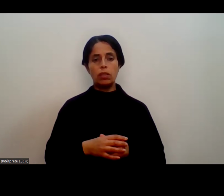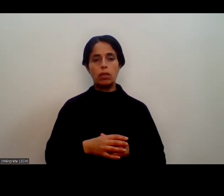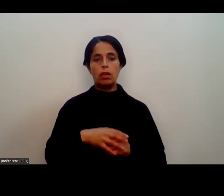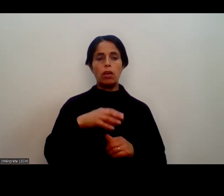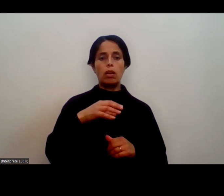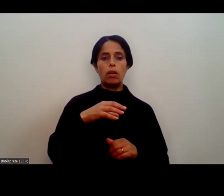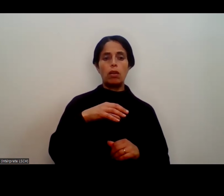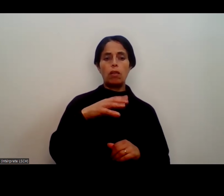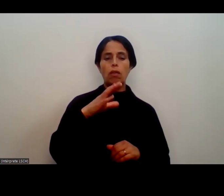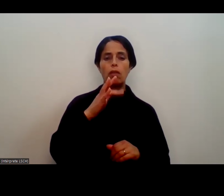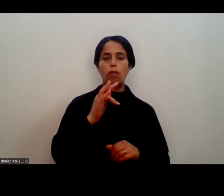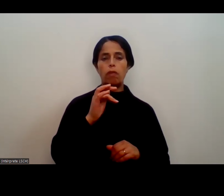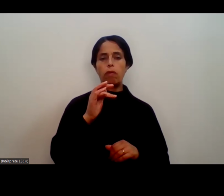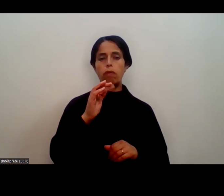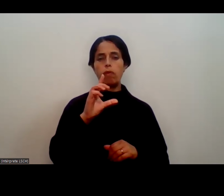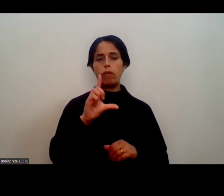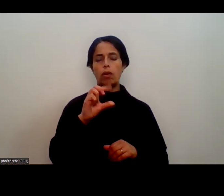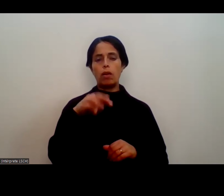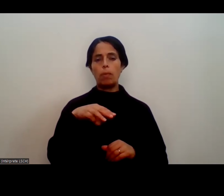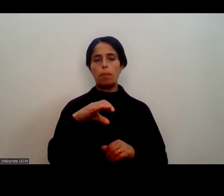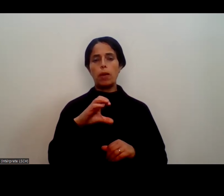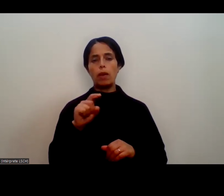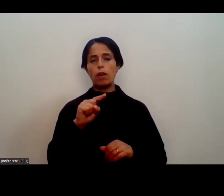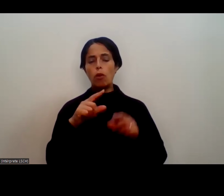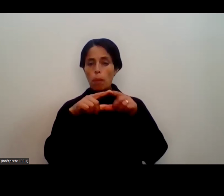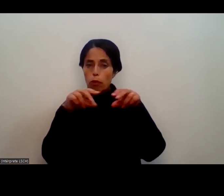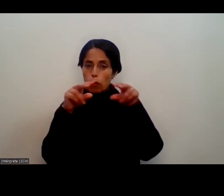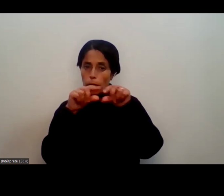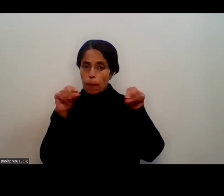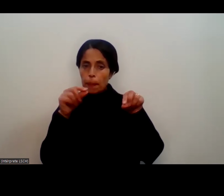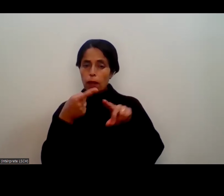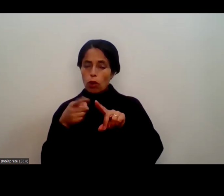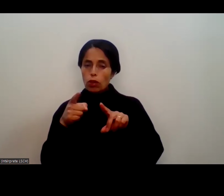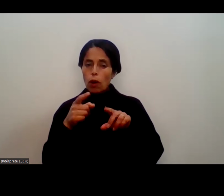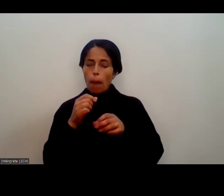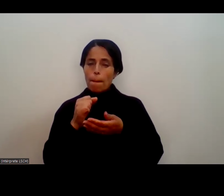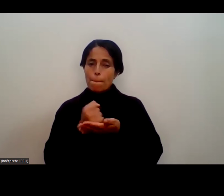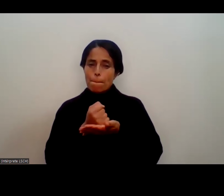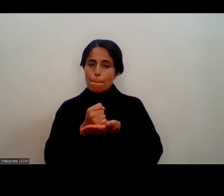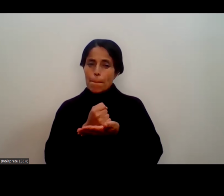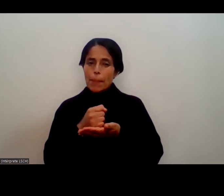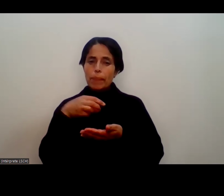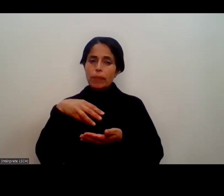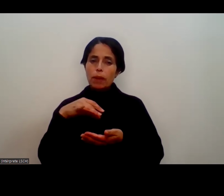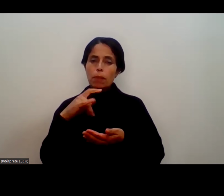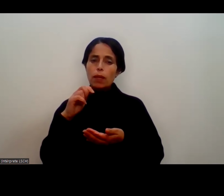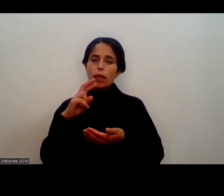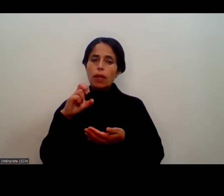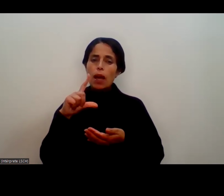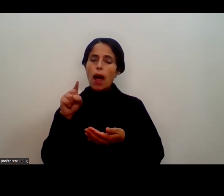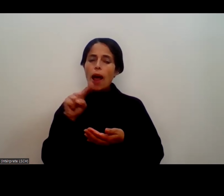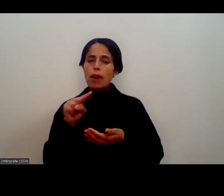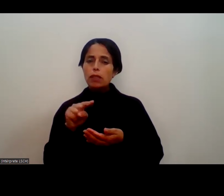o flamenco y pigmentos minerales. Y aquí volvemos a la idea,